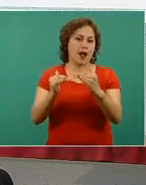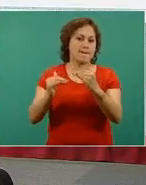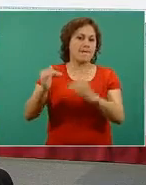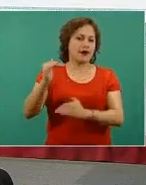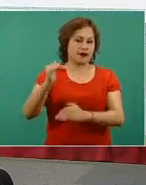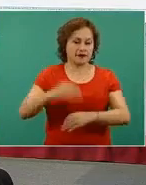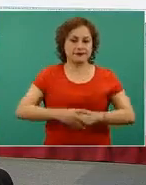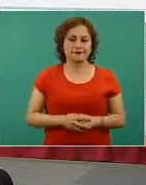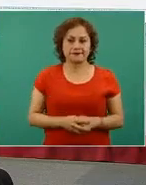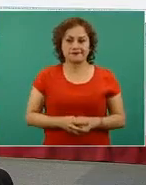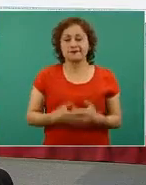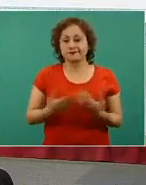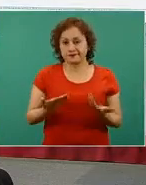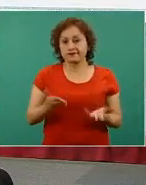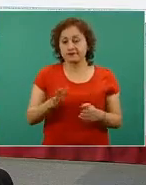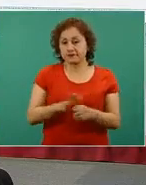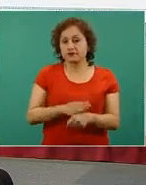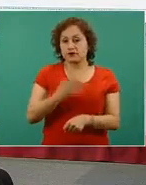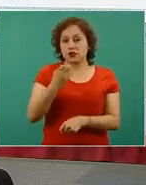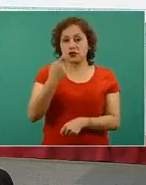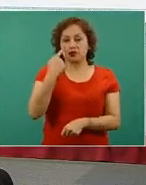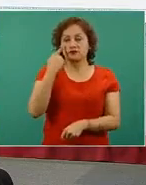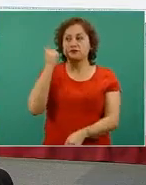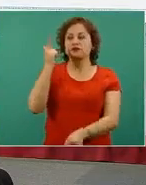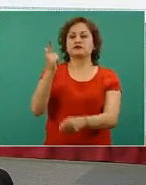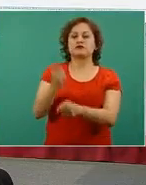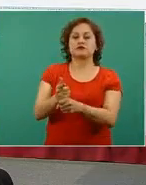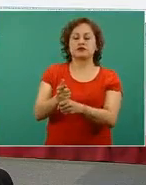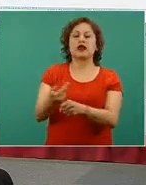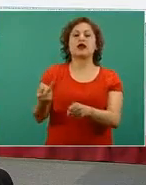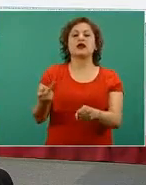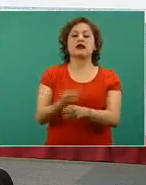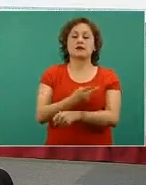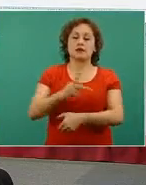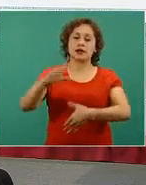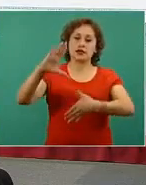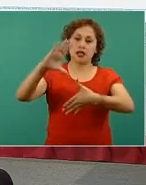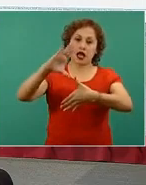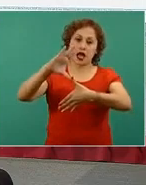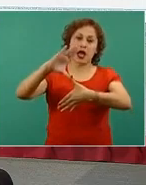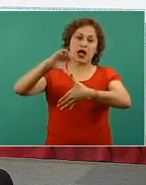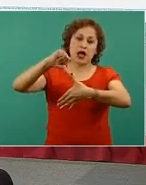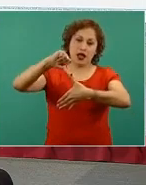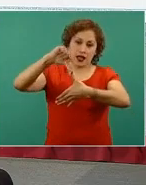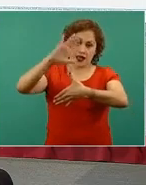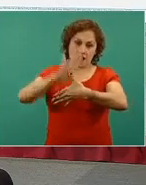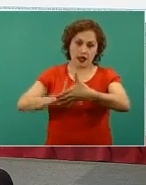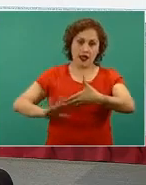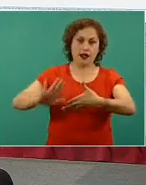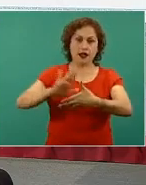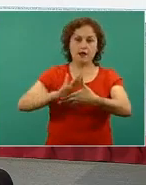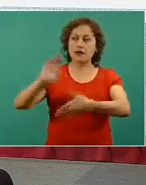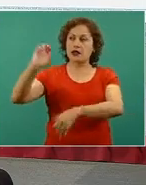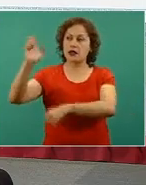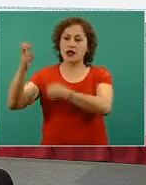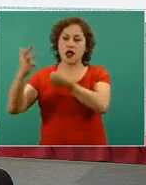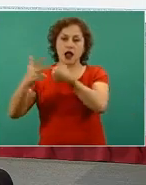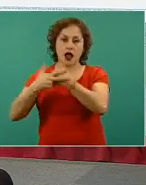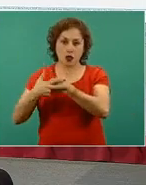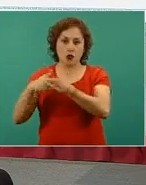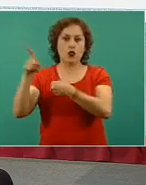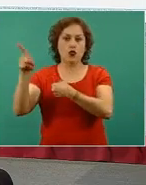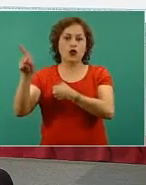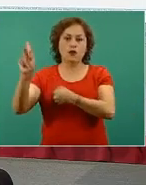los países, sobre todo en la parte de América del Sur y en la región europea, empiezan a tener